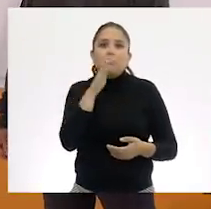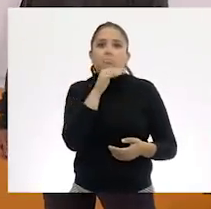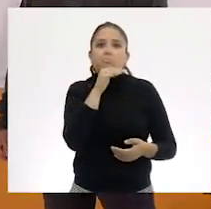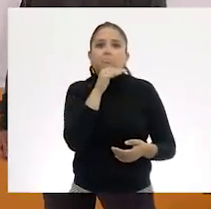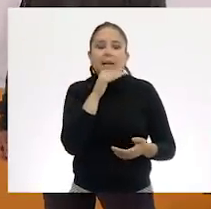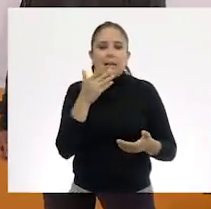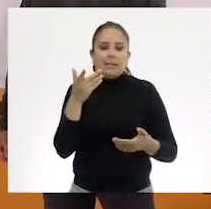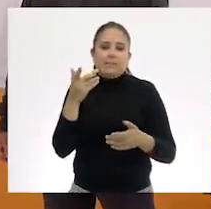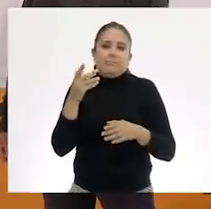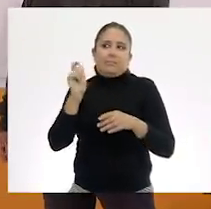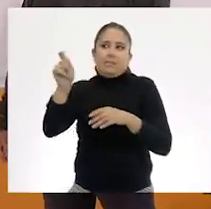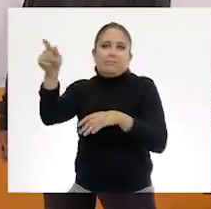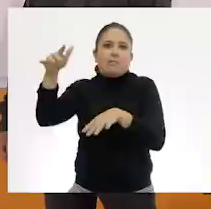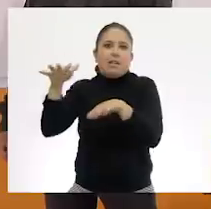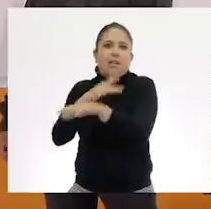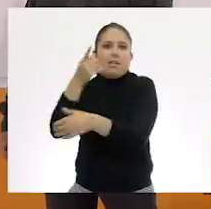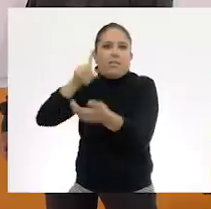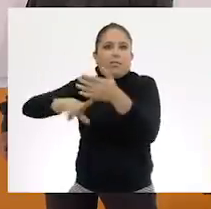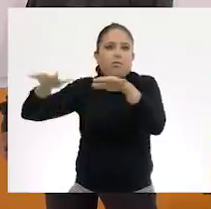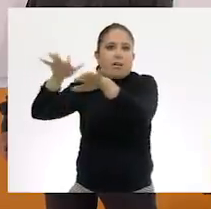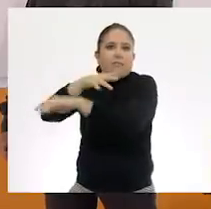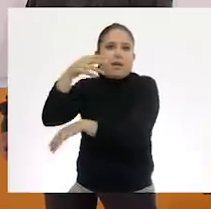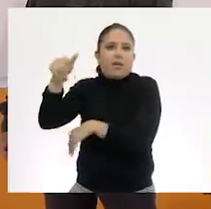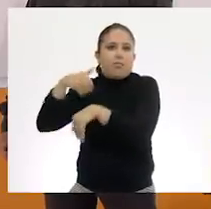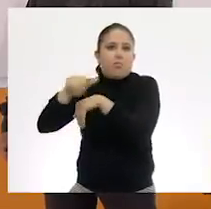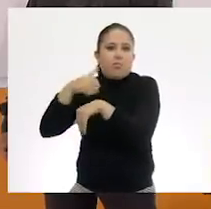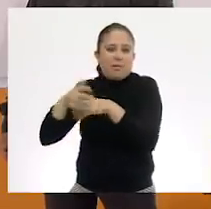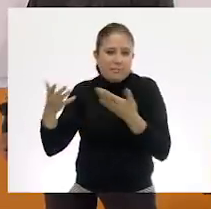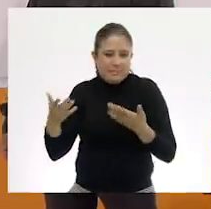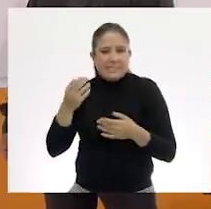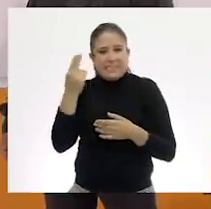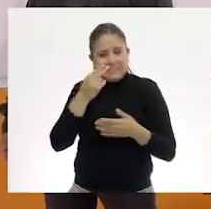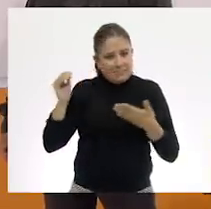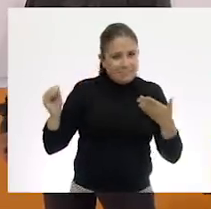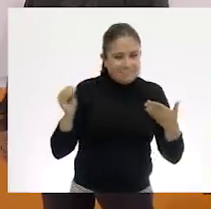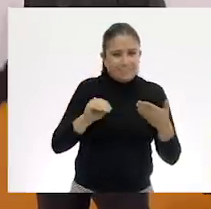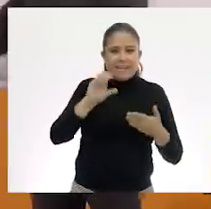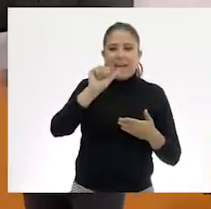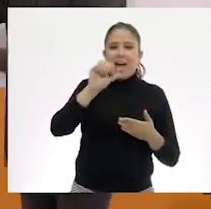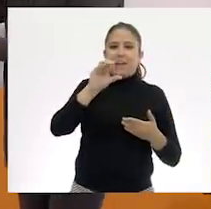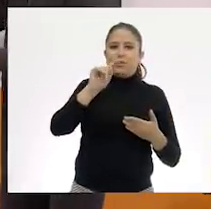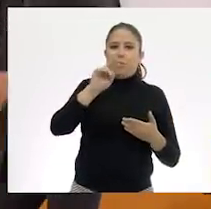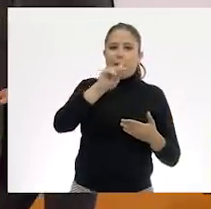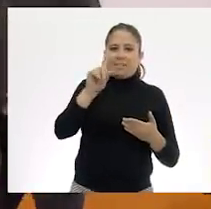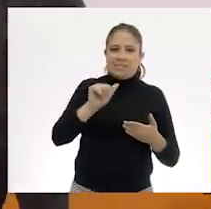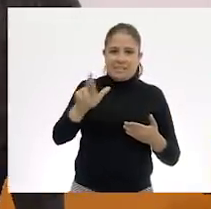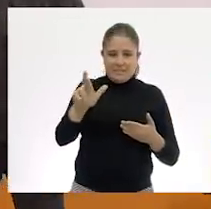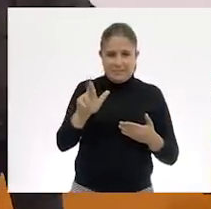diga, el teléfono como lo marqué está erróneo. Entonces ahí es donde funciona mucho tener los números actualizados. Ah, te